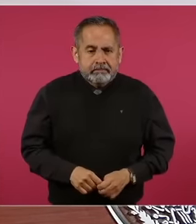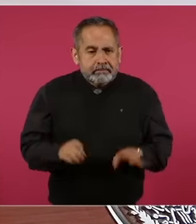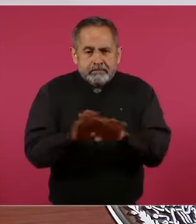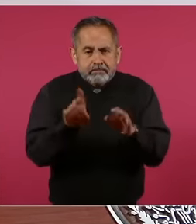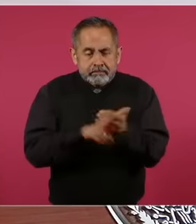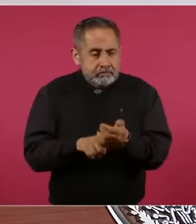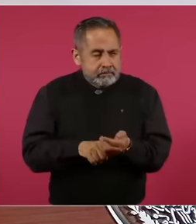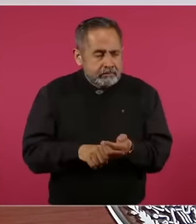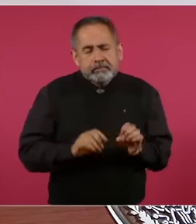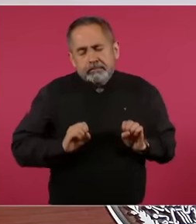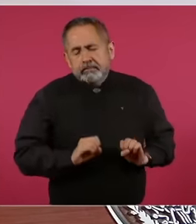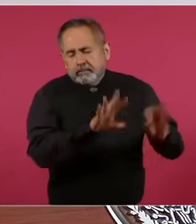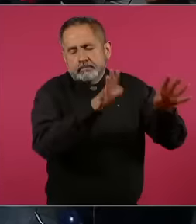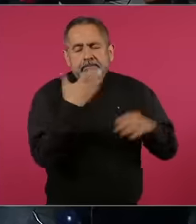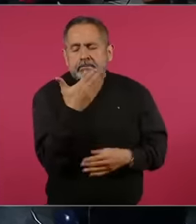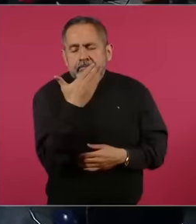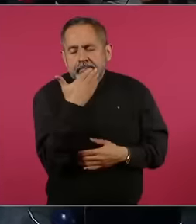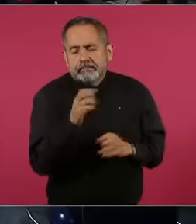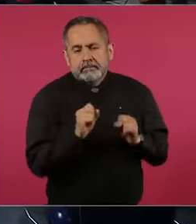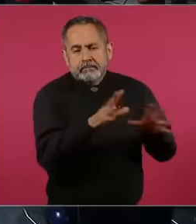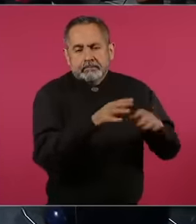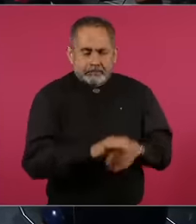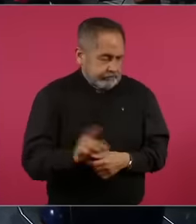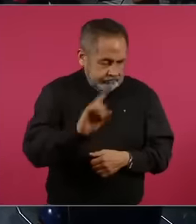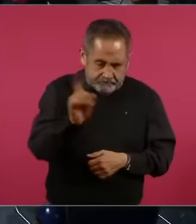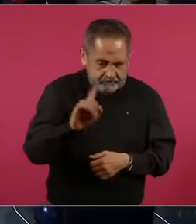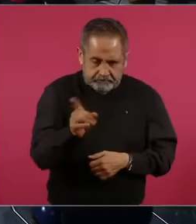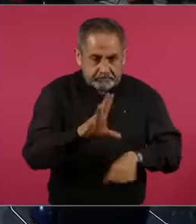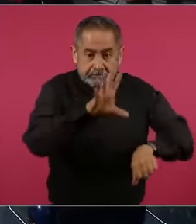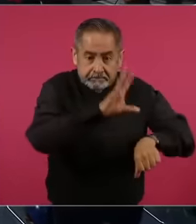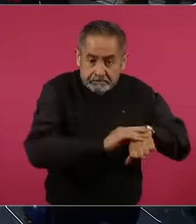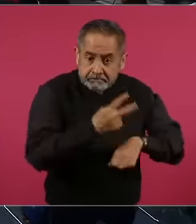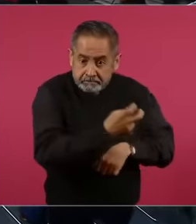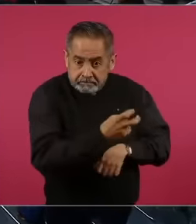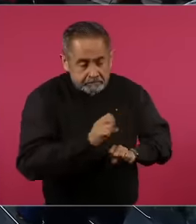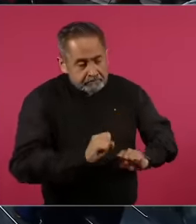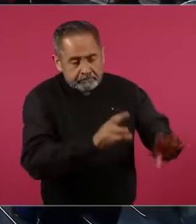¿Cómo vamos a permitir esas cosas?